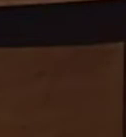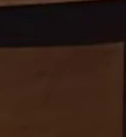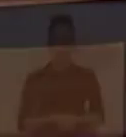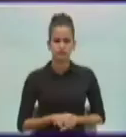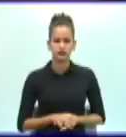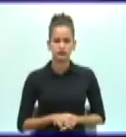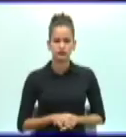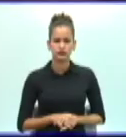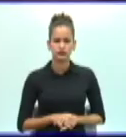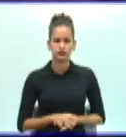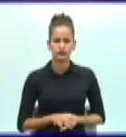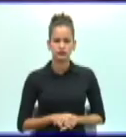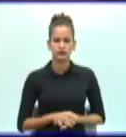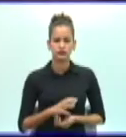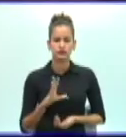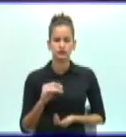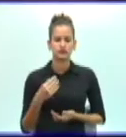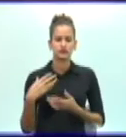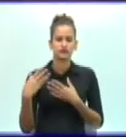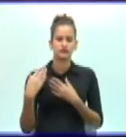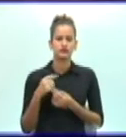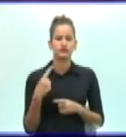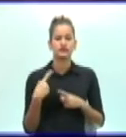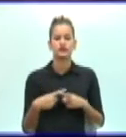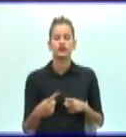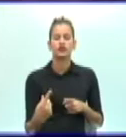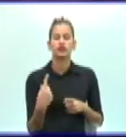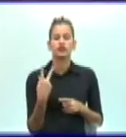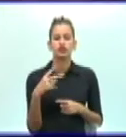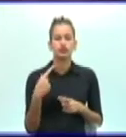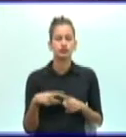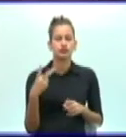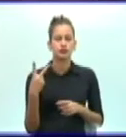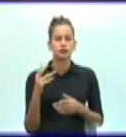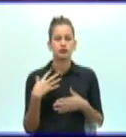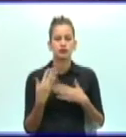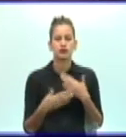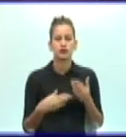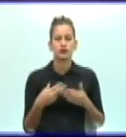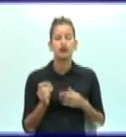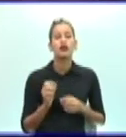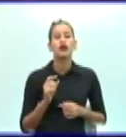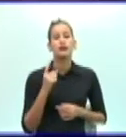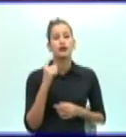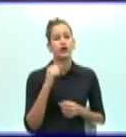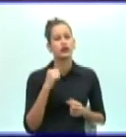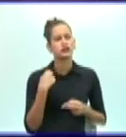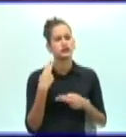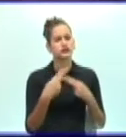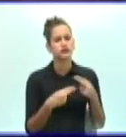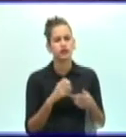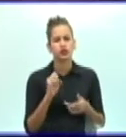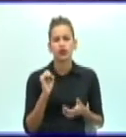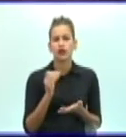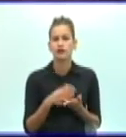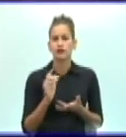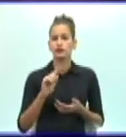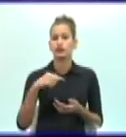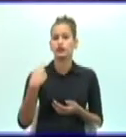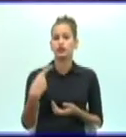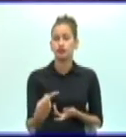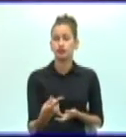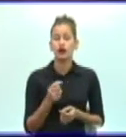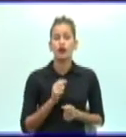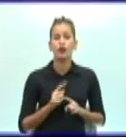Como les dije anteriormente, los otros dos problemas los vamos a revisar en un encuentro próximo, porque hoy tenemos bastante